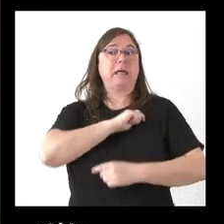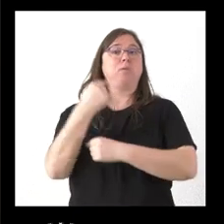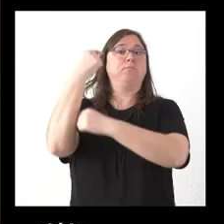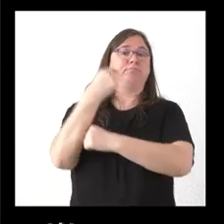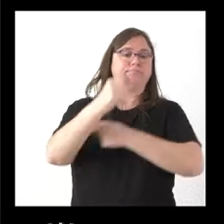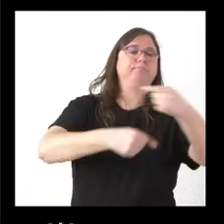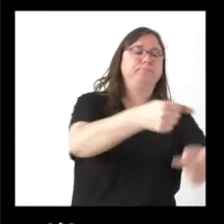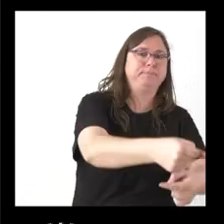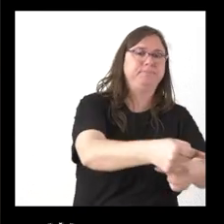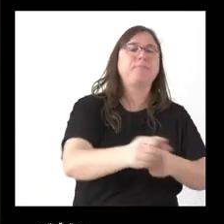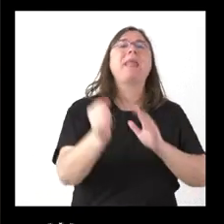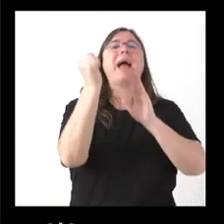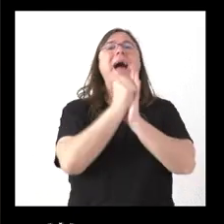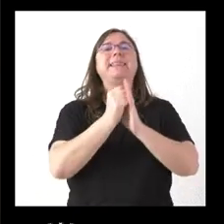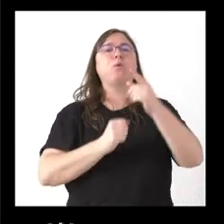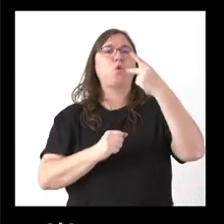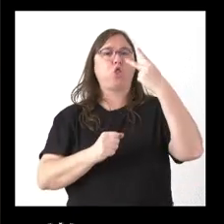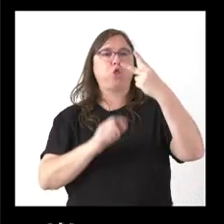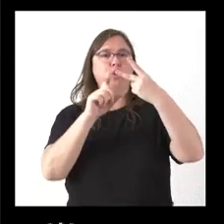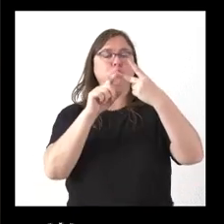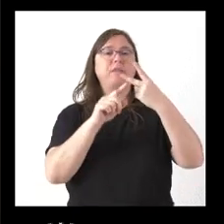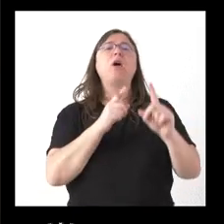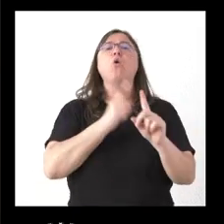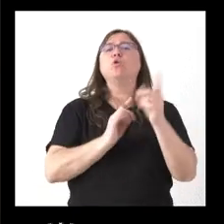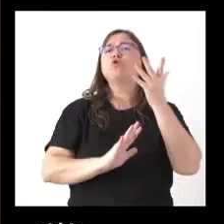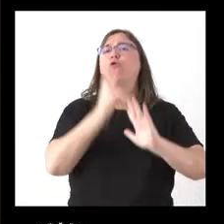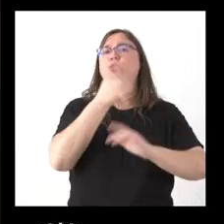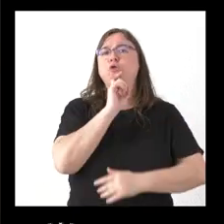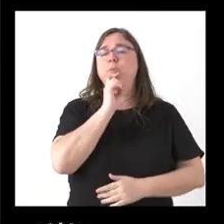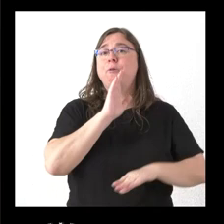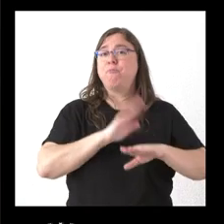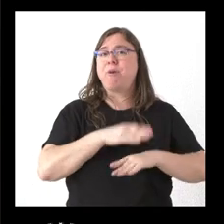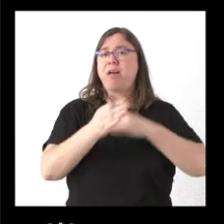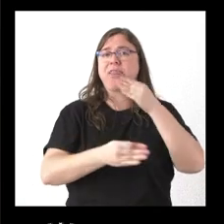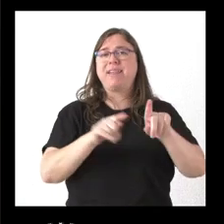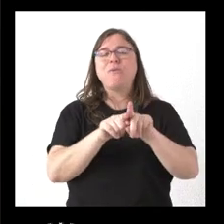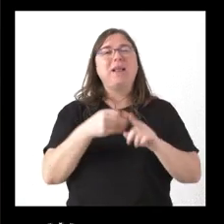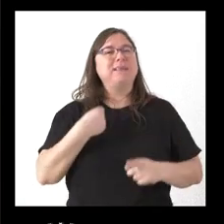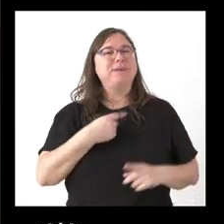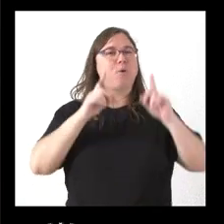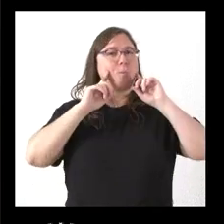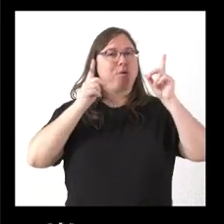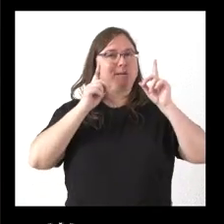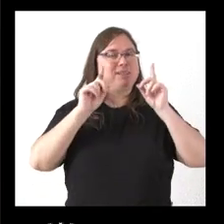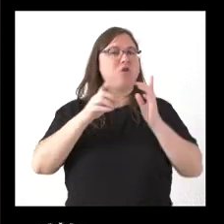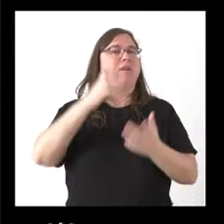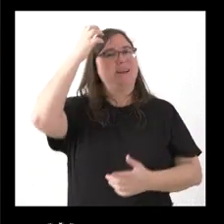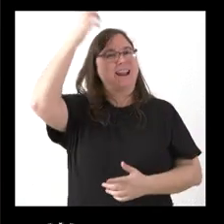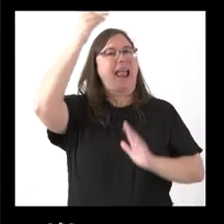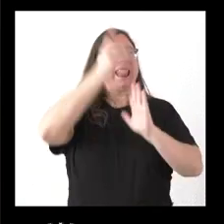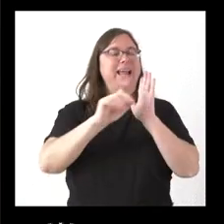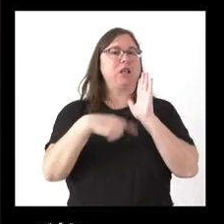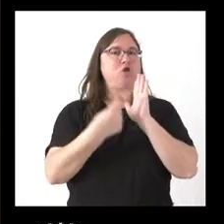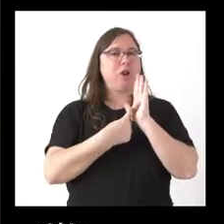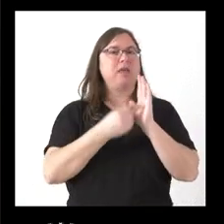2 del decreto ley modifica la orden de uso del fuego también para trasladar esas previsiones del Real decreto ley del estado en materia de